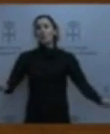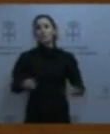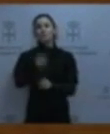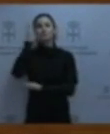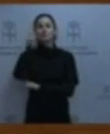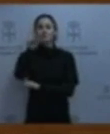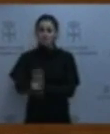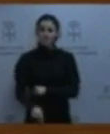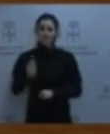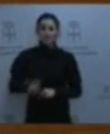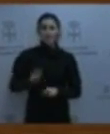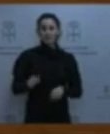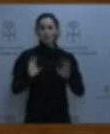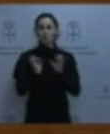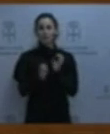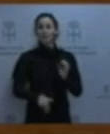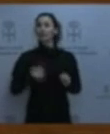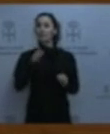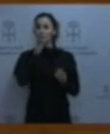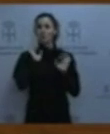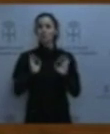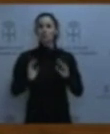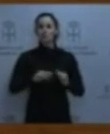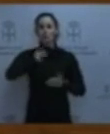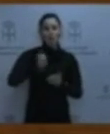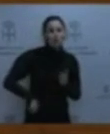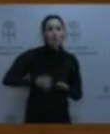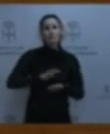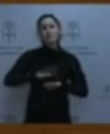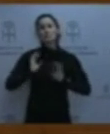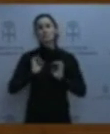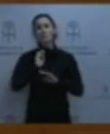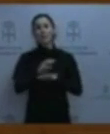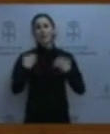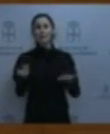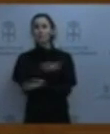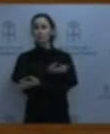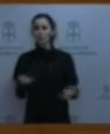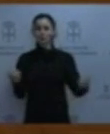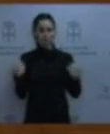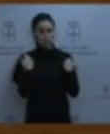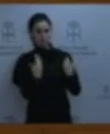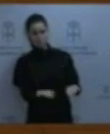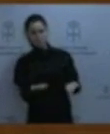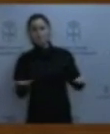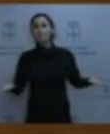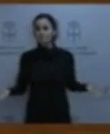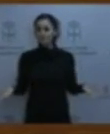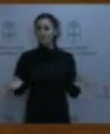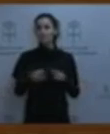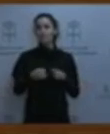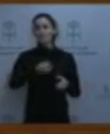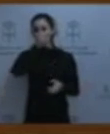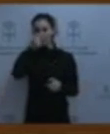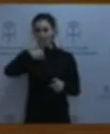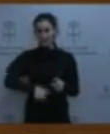General, eso sí, de forma plenamente profesional, disciplinada y parlamentariamente correcta. Y es que, señorías del Grupo Socialista, llegado hasta aquí,